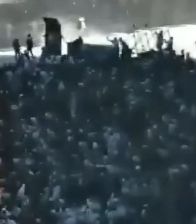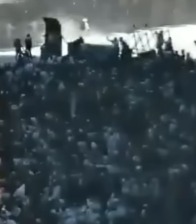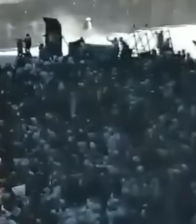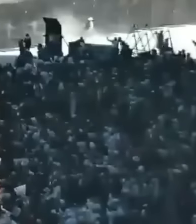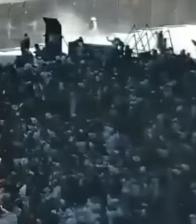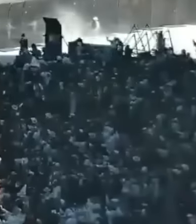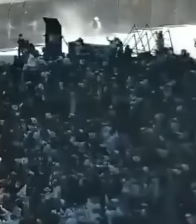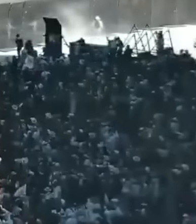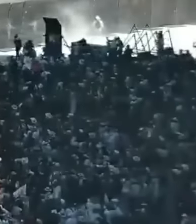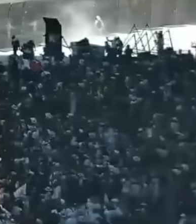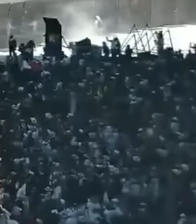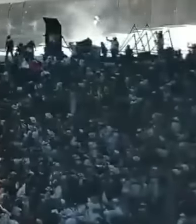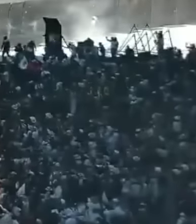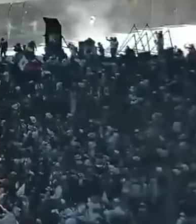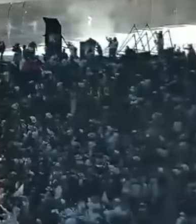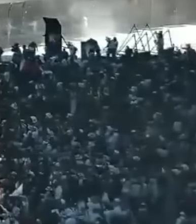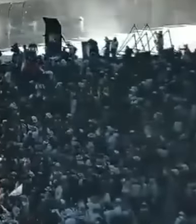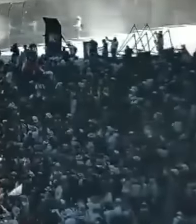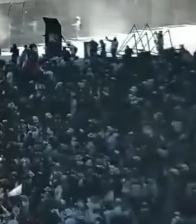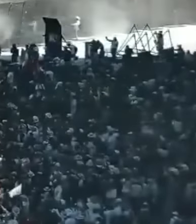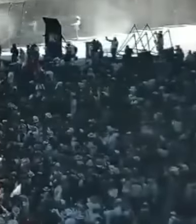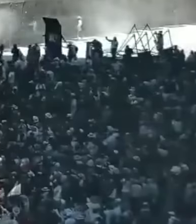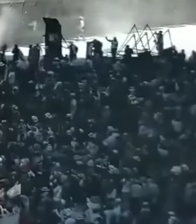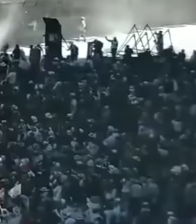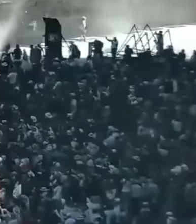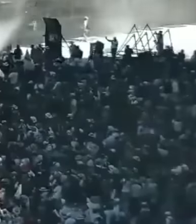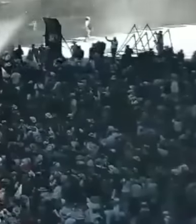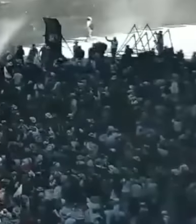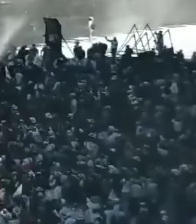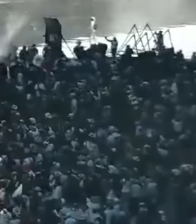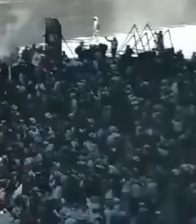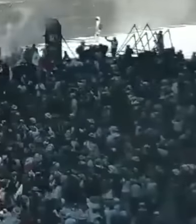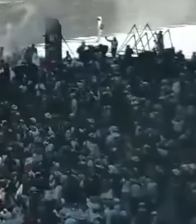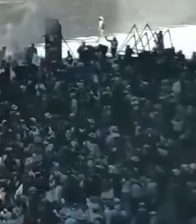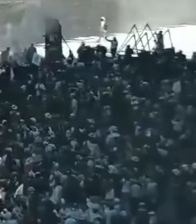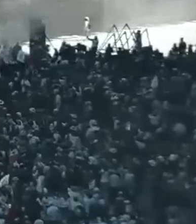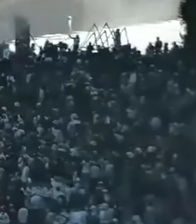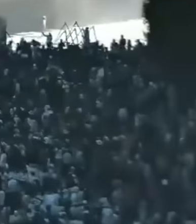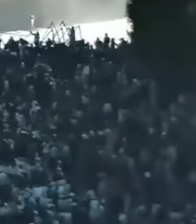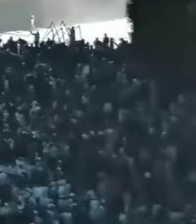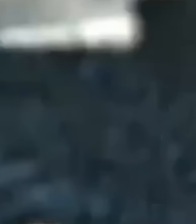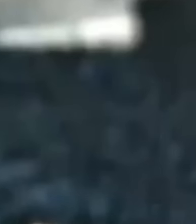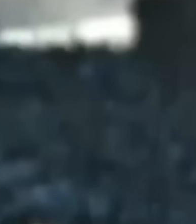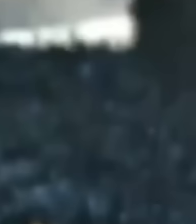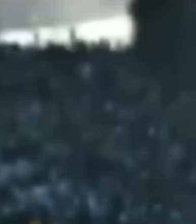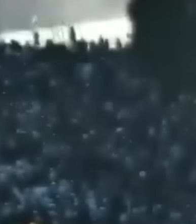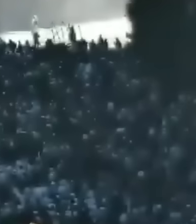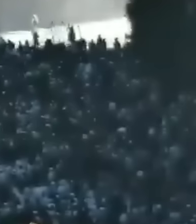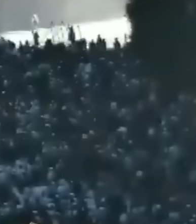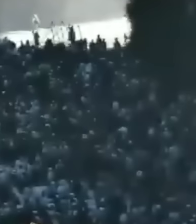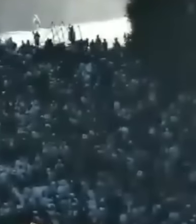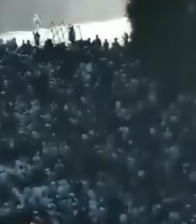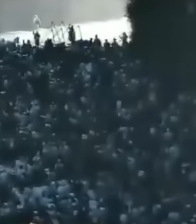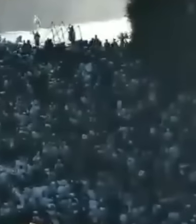Se promovía esta idea de que eran jóvenes de manera orgánica convocándose a